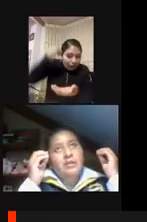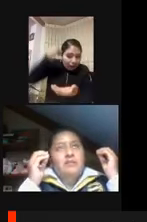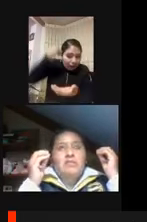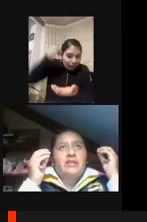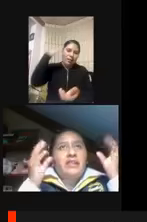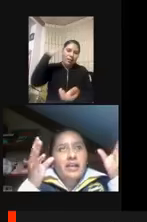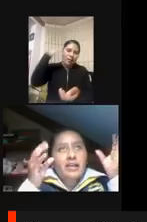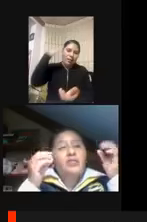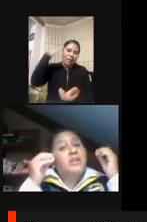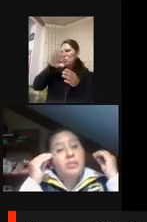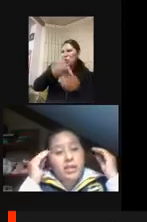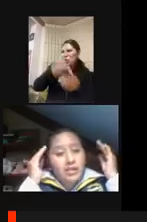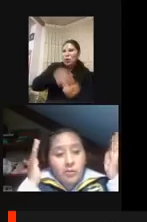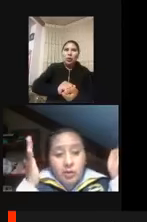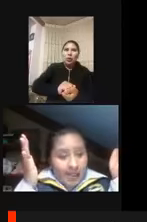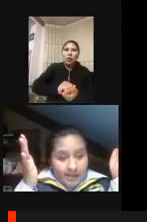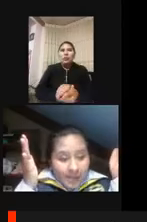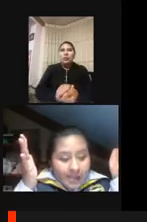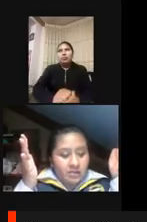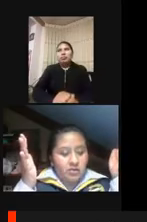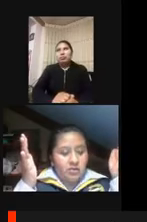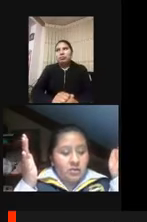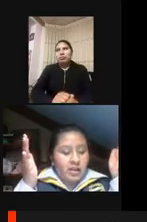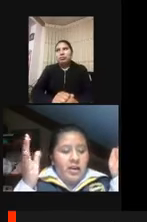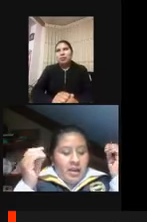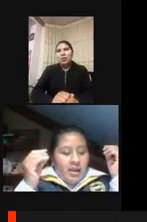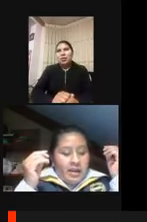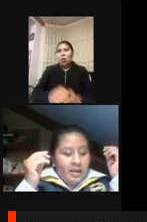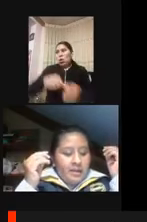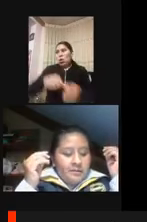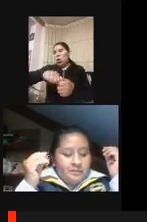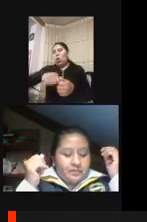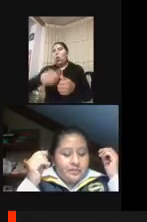ser... que se distrae, o también puede ser por cansancio, ¿no?